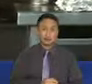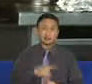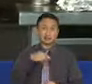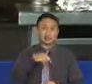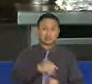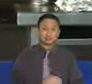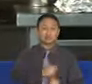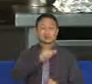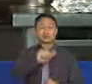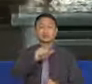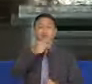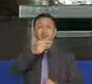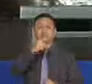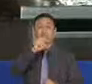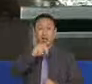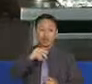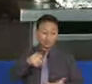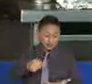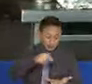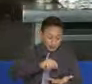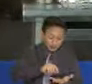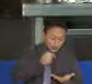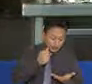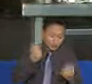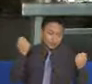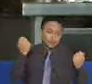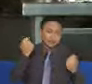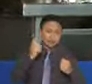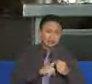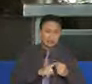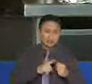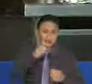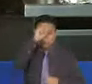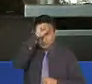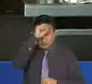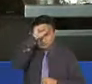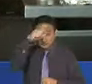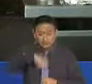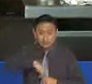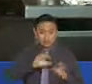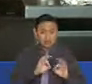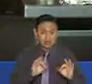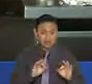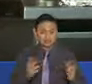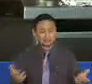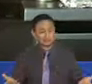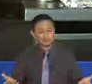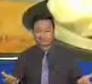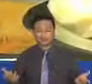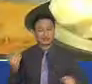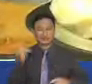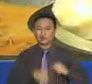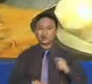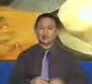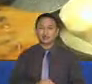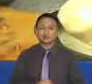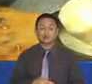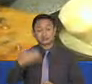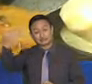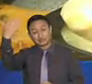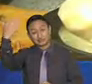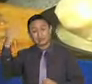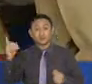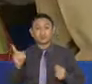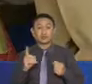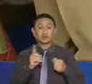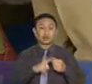porque sí es muy delicioso y quito fiestas de Quito sin el hornado sin la fritada sin el chicharrón está complicado la alcaldía junto a